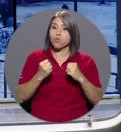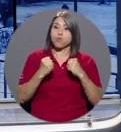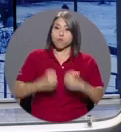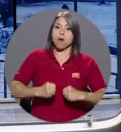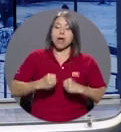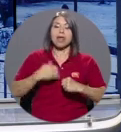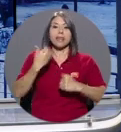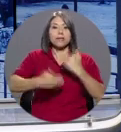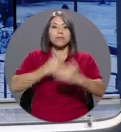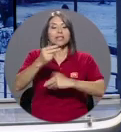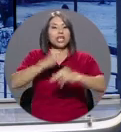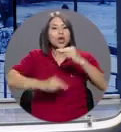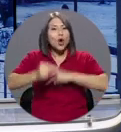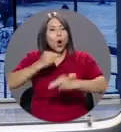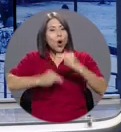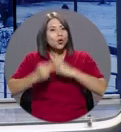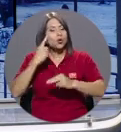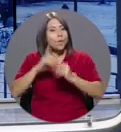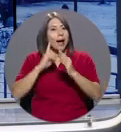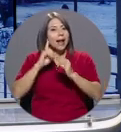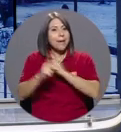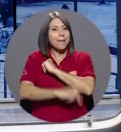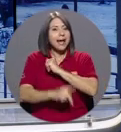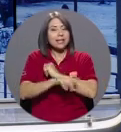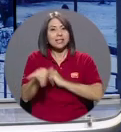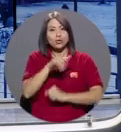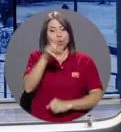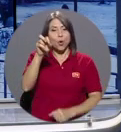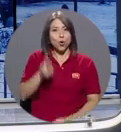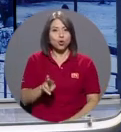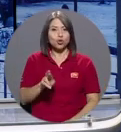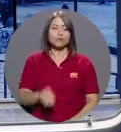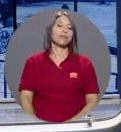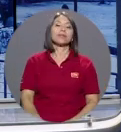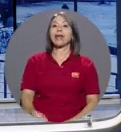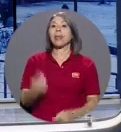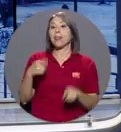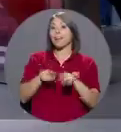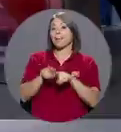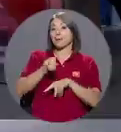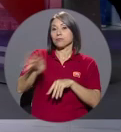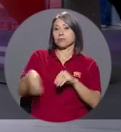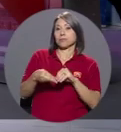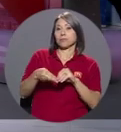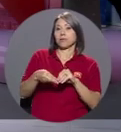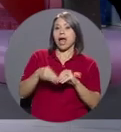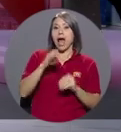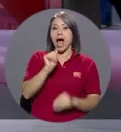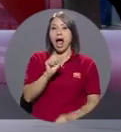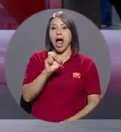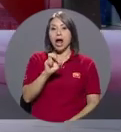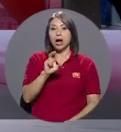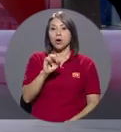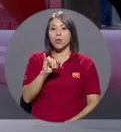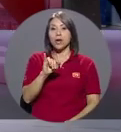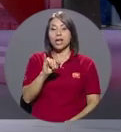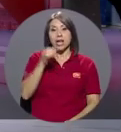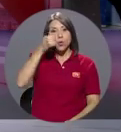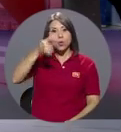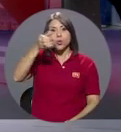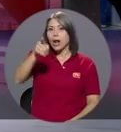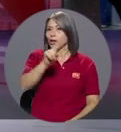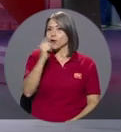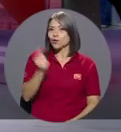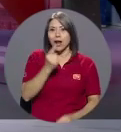potencial de negocio y de desarrollo para países como el nuestro. Ahí para aportar la acuicultura no es solo el cultivo de animales,